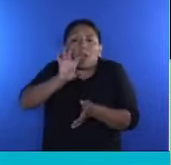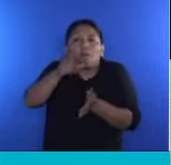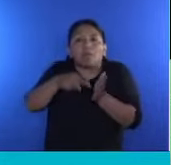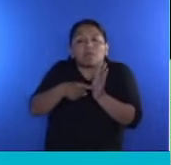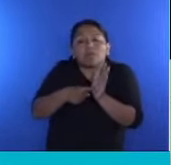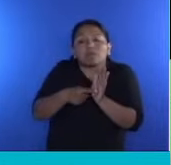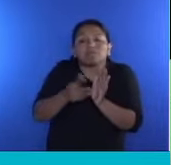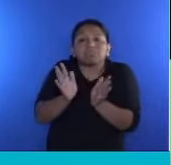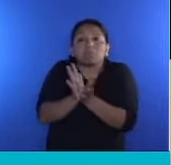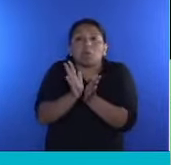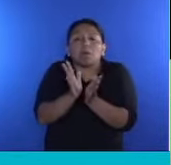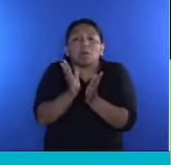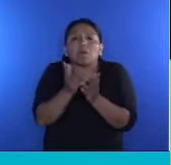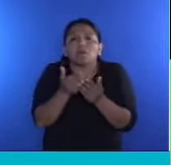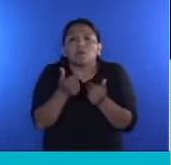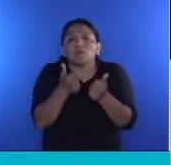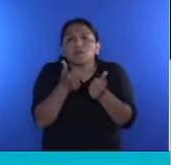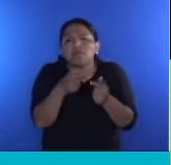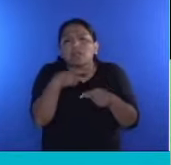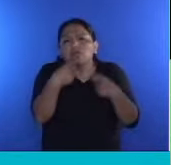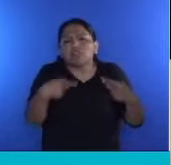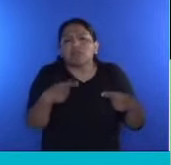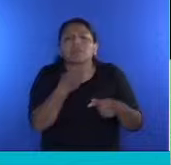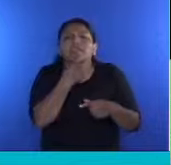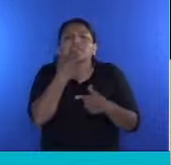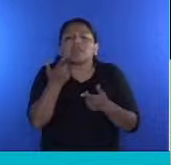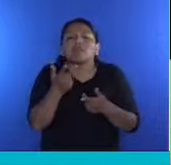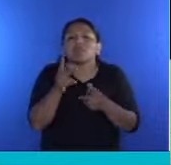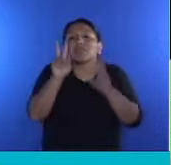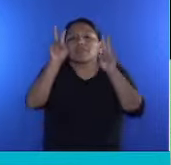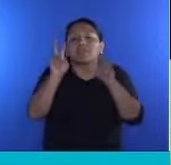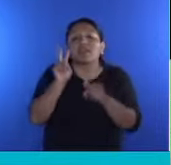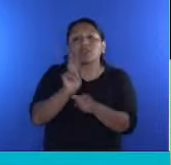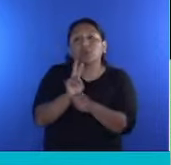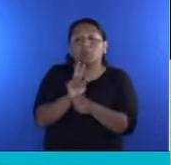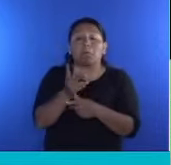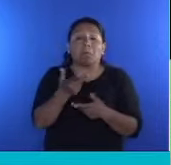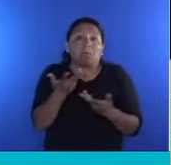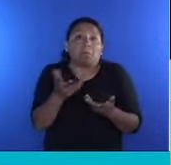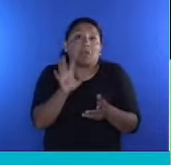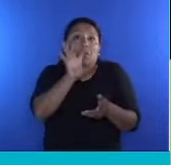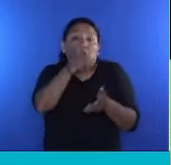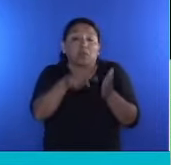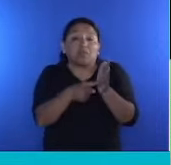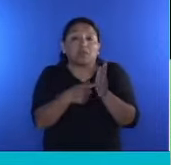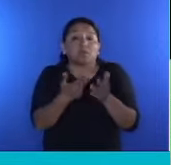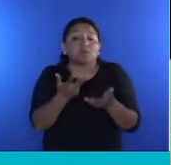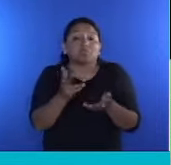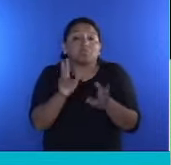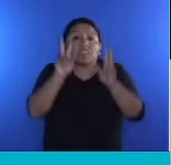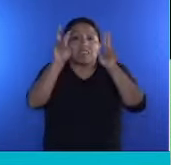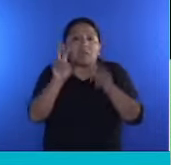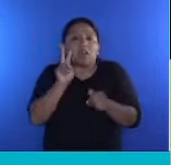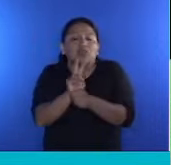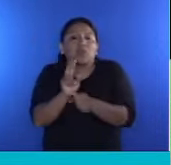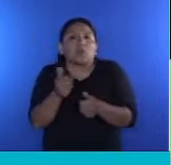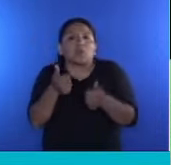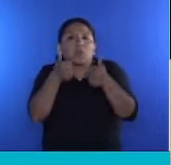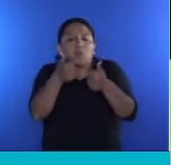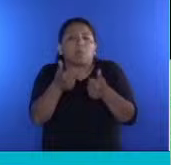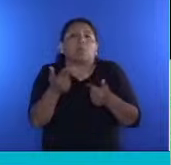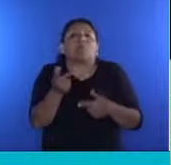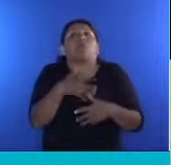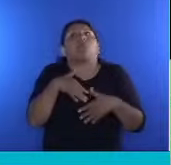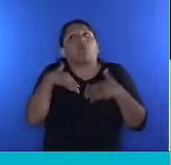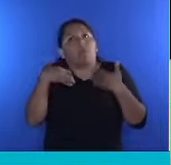muchas cosas. Por ejemplo, en el tema de la seguridad. Parece que la provincia de Buenos Aires es un ejemplo en temas de seguridad, por eso manda